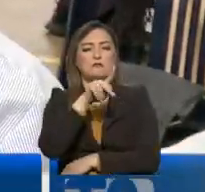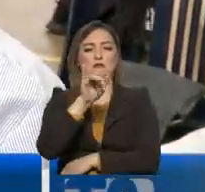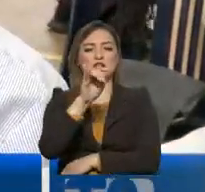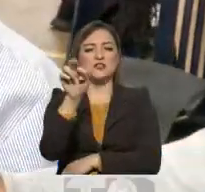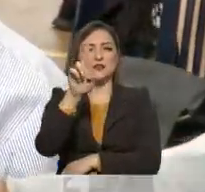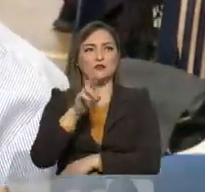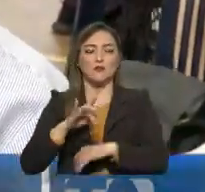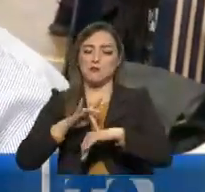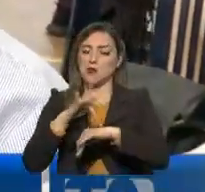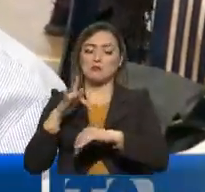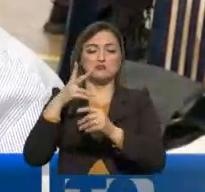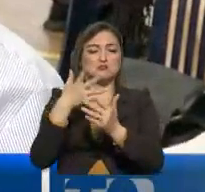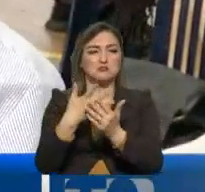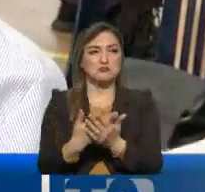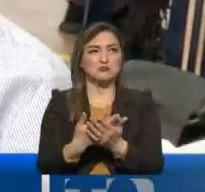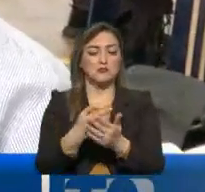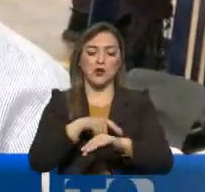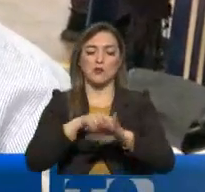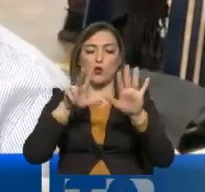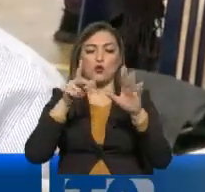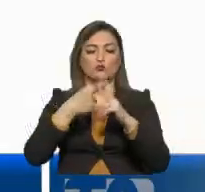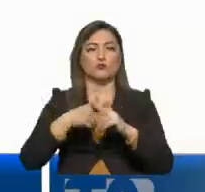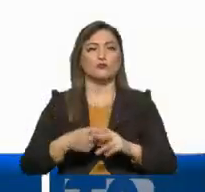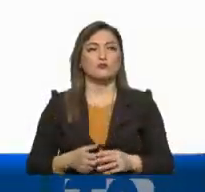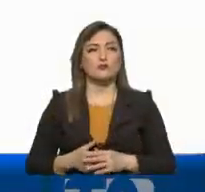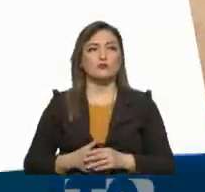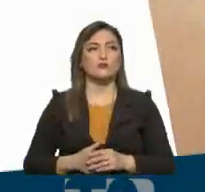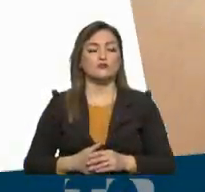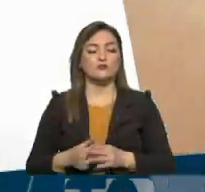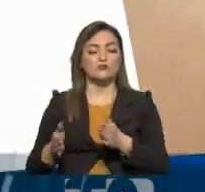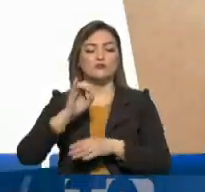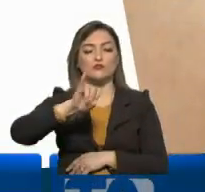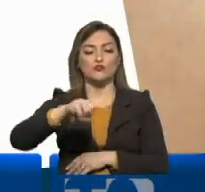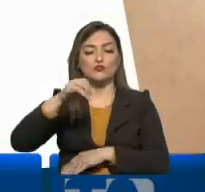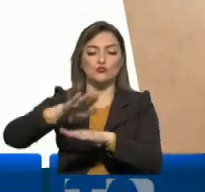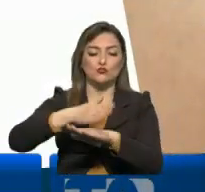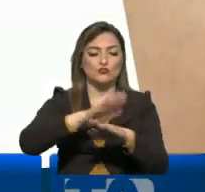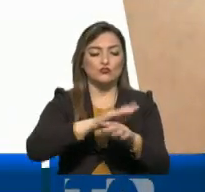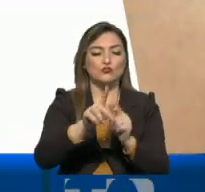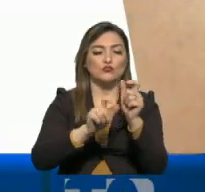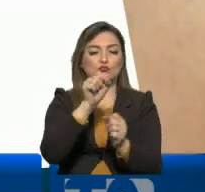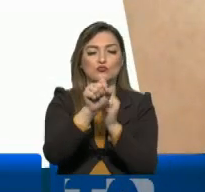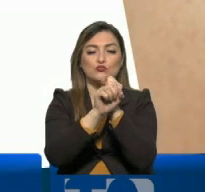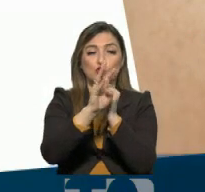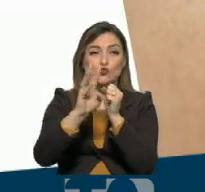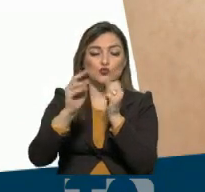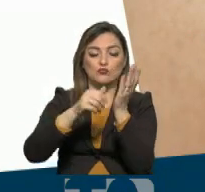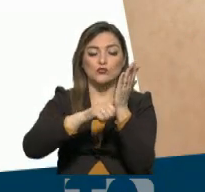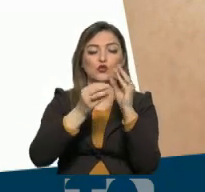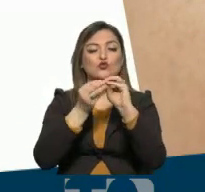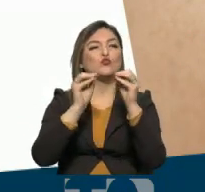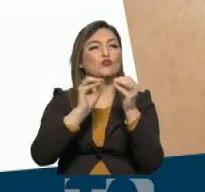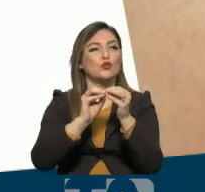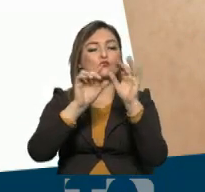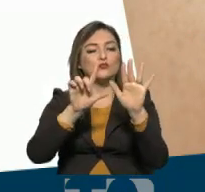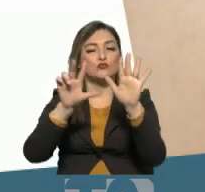madrugado a pesar que se supone que a las 8 empezaban a atender. El jueves se convocó a ciudadanos de 66 años y la cédula sugerida es la